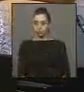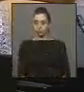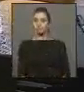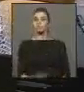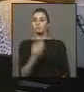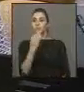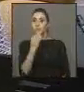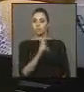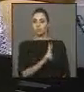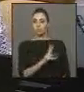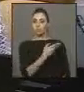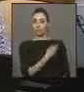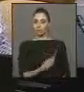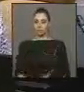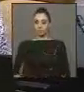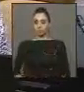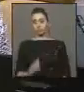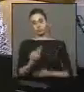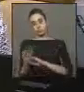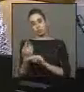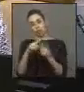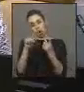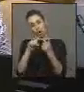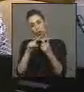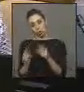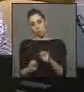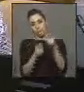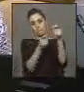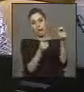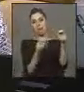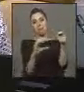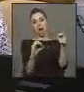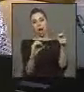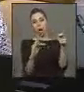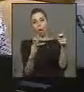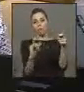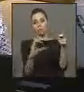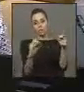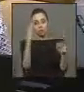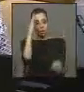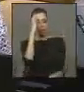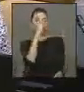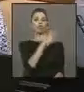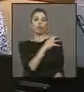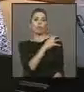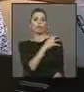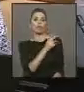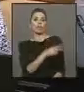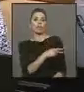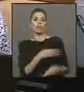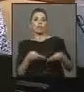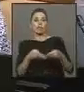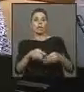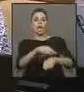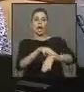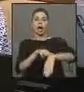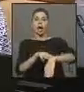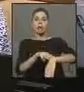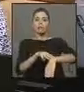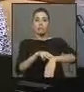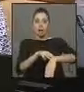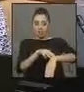Asimismo, señor Presidente, quisiera pedir otro oficio, esta vez dirigido al Comandante en Jefe de la Armada, para